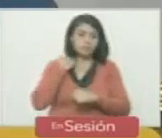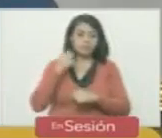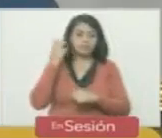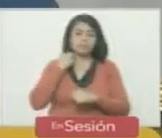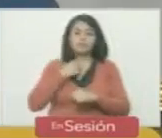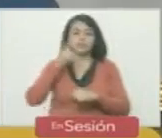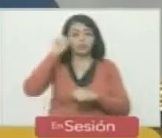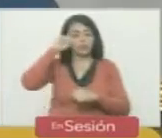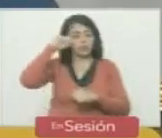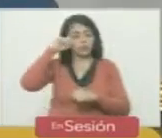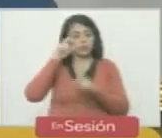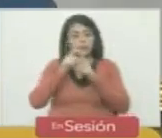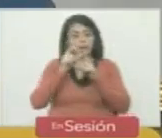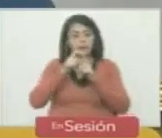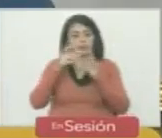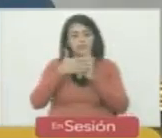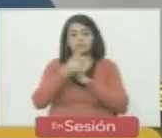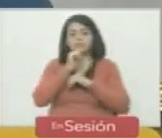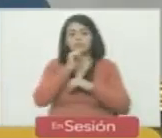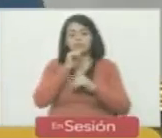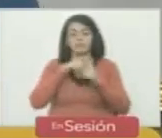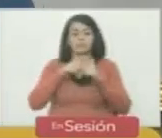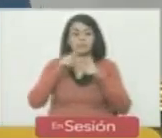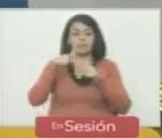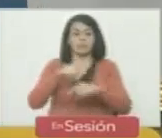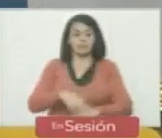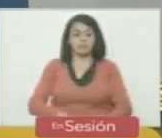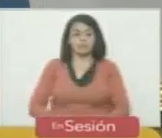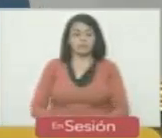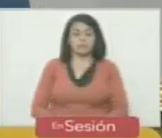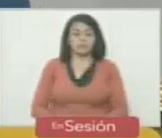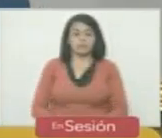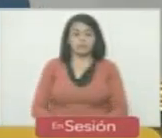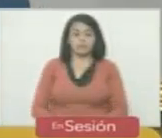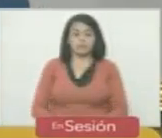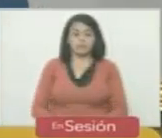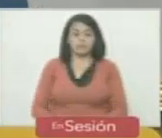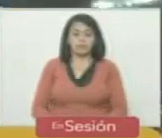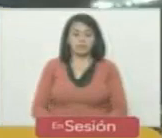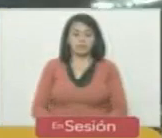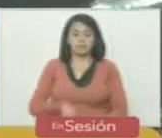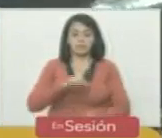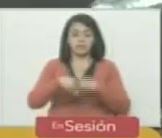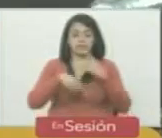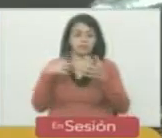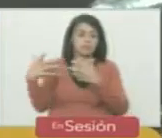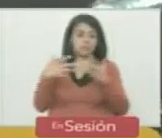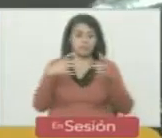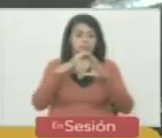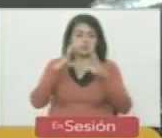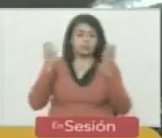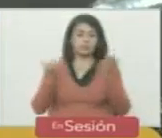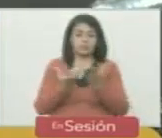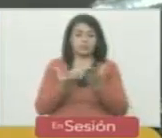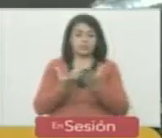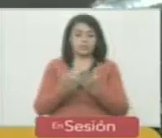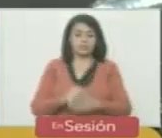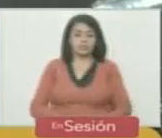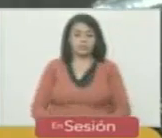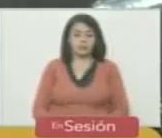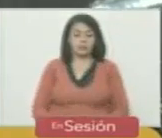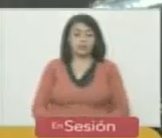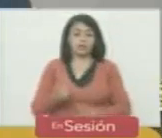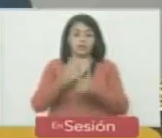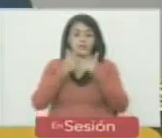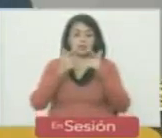frase, pero se refiere a que la próxima guerra mundial se va a